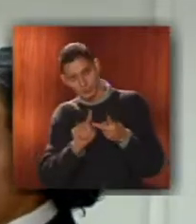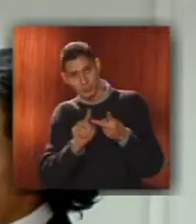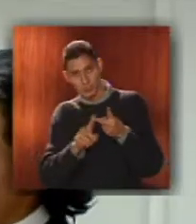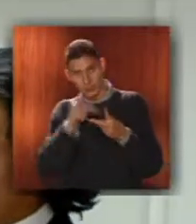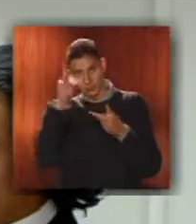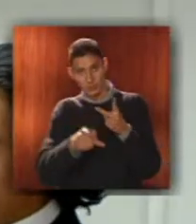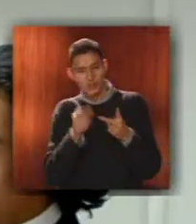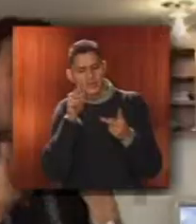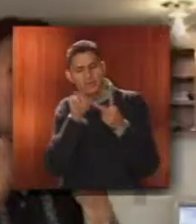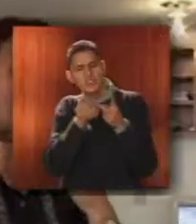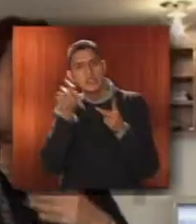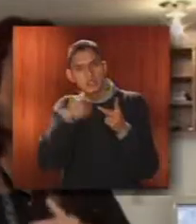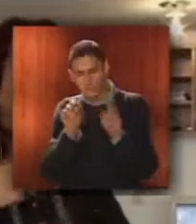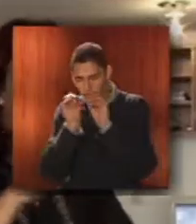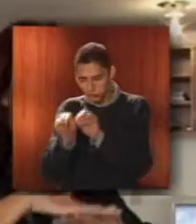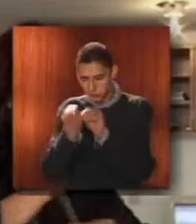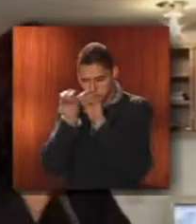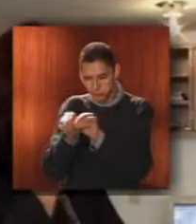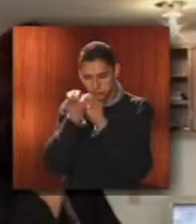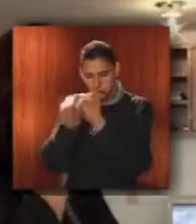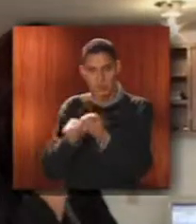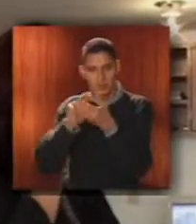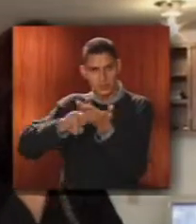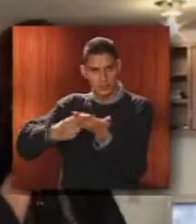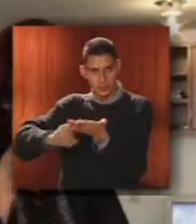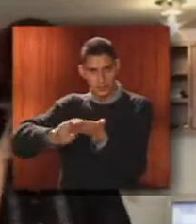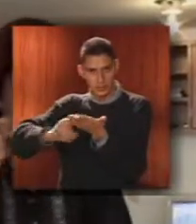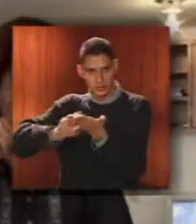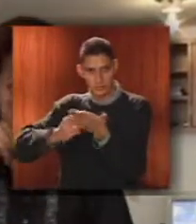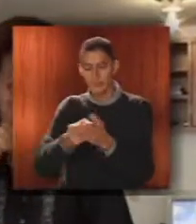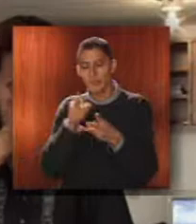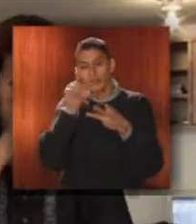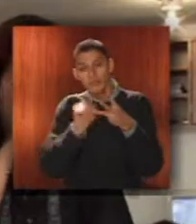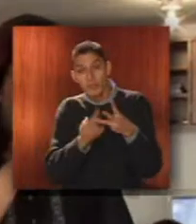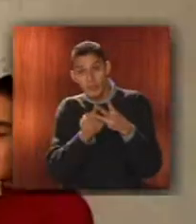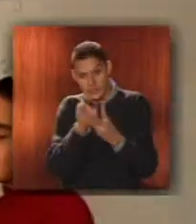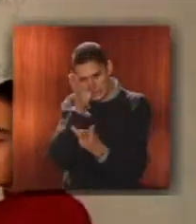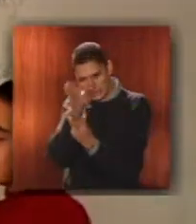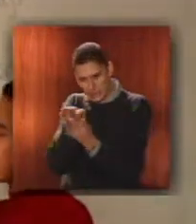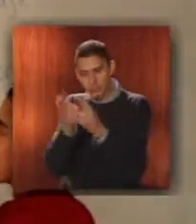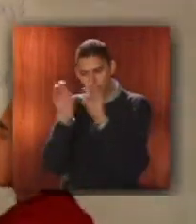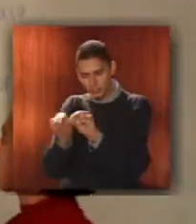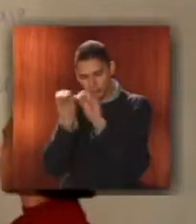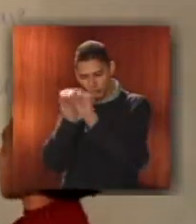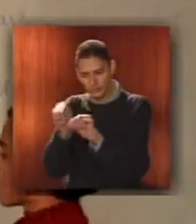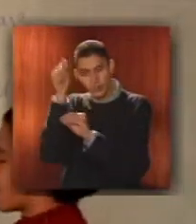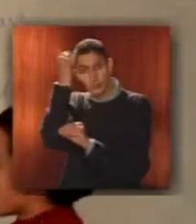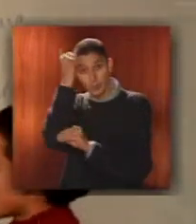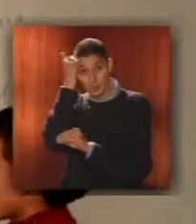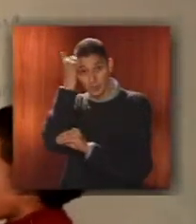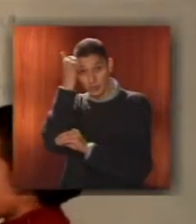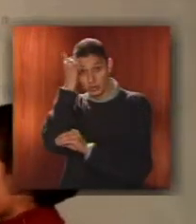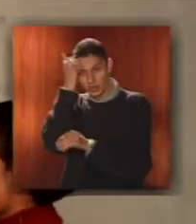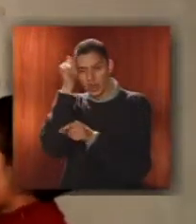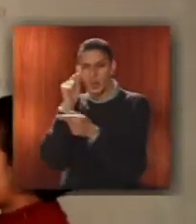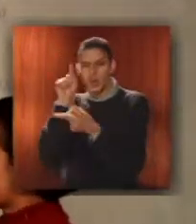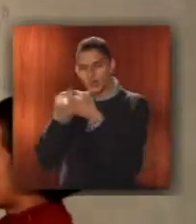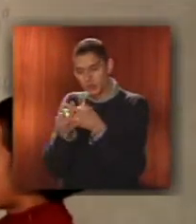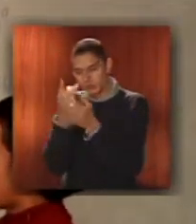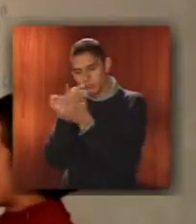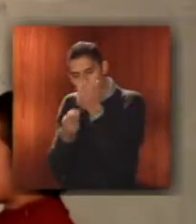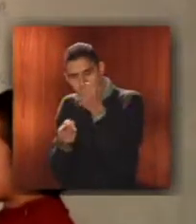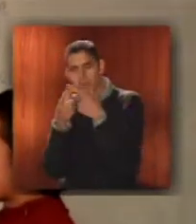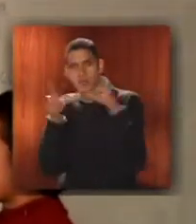a la vida universitaria. Otro que trabaja en la formación de intérpretes. Y un tercero que se centra en la formación de